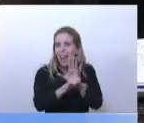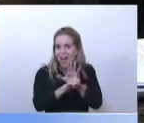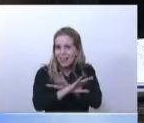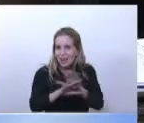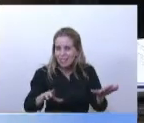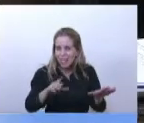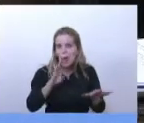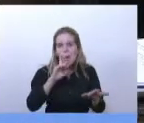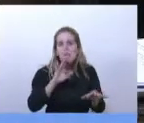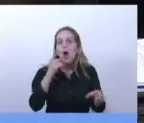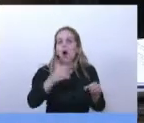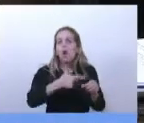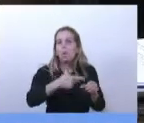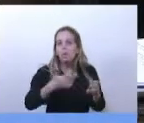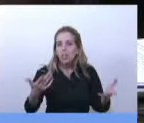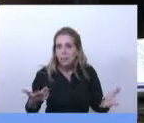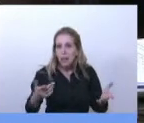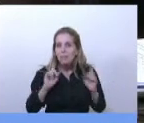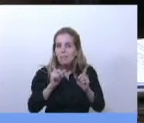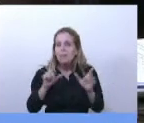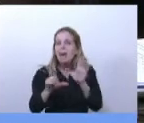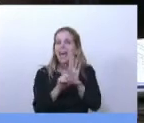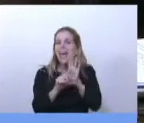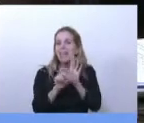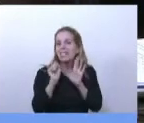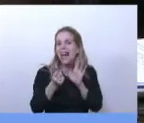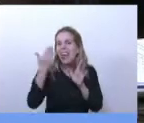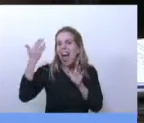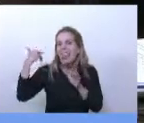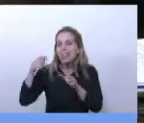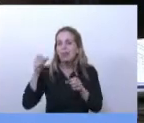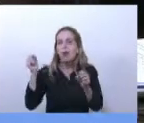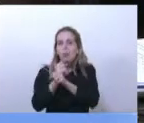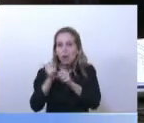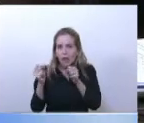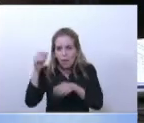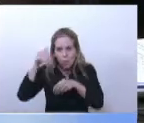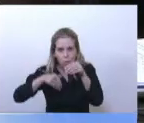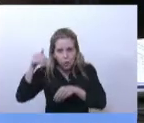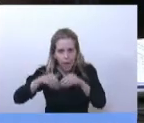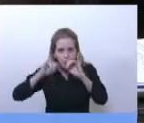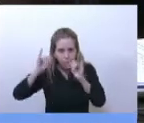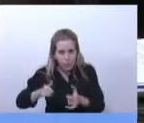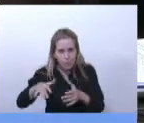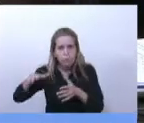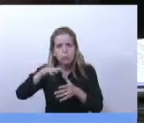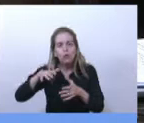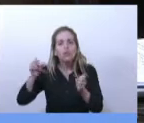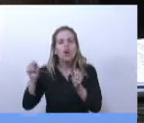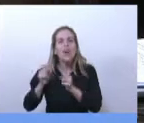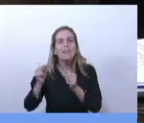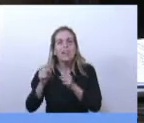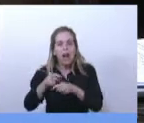biocombustibles la propia ley que votamos de zona fría otra vez incentivando